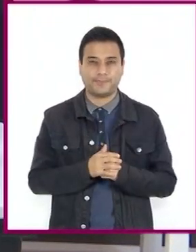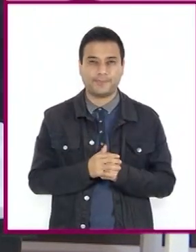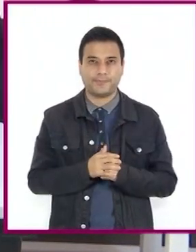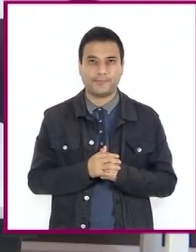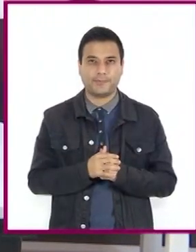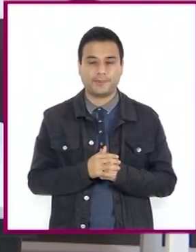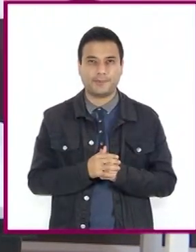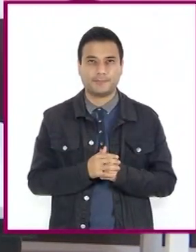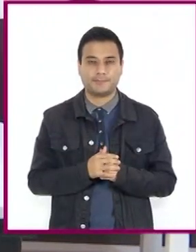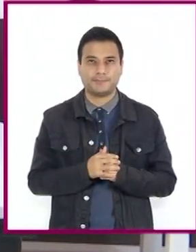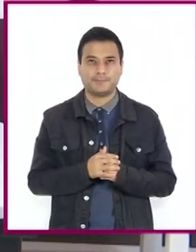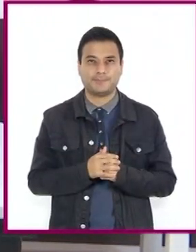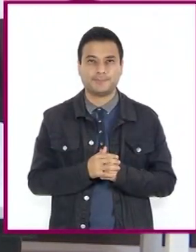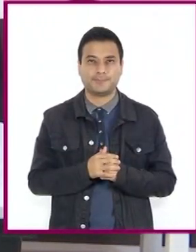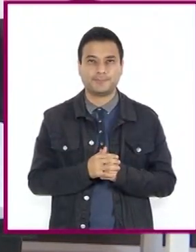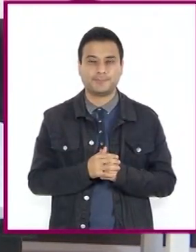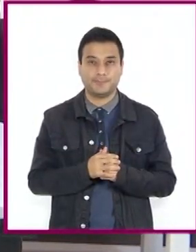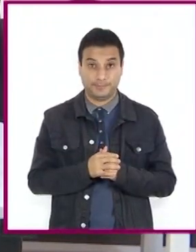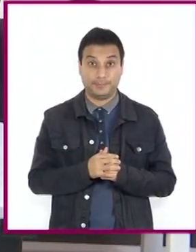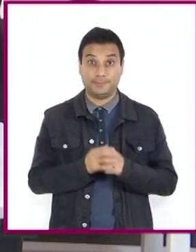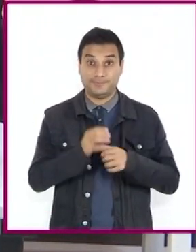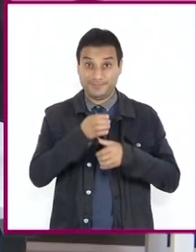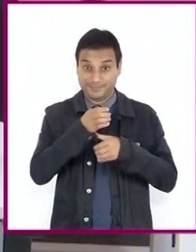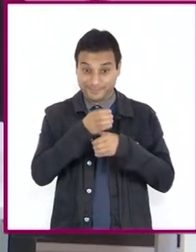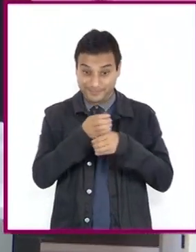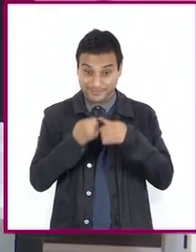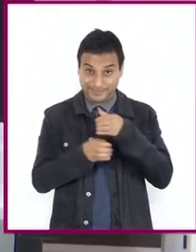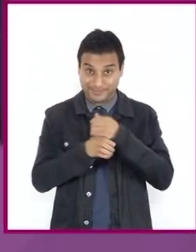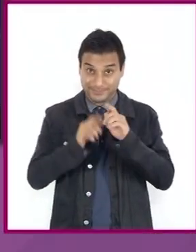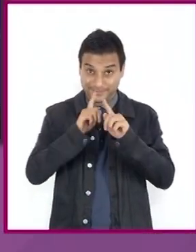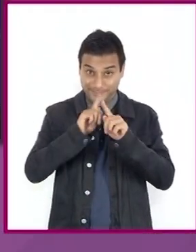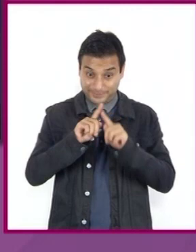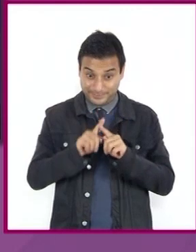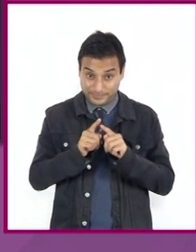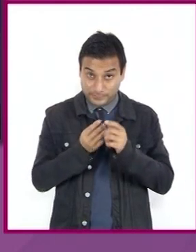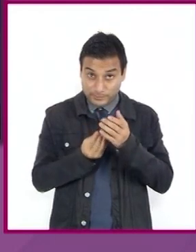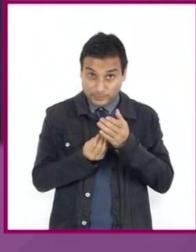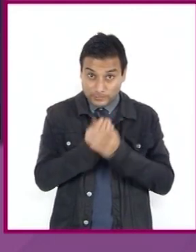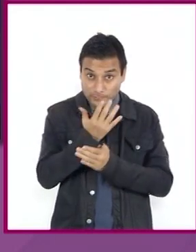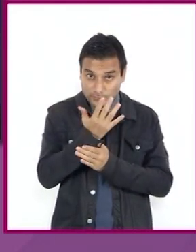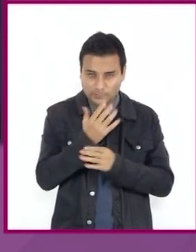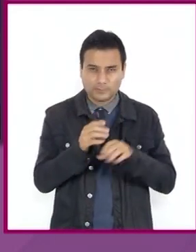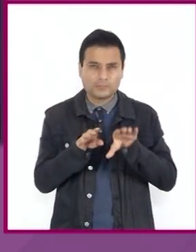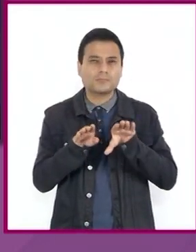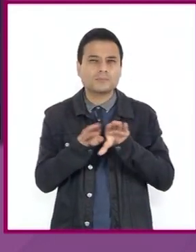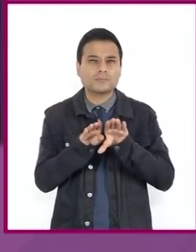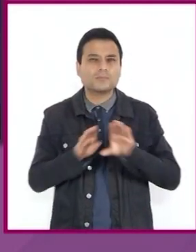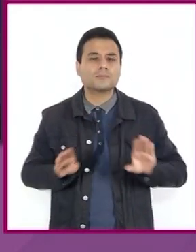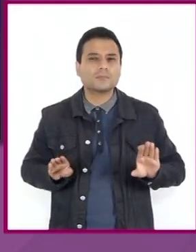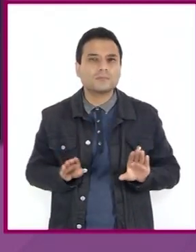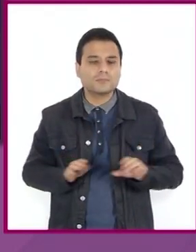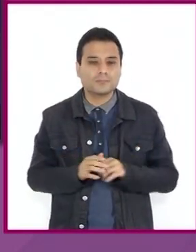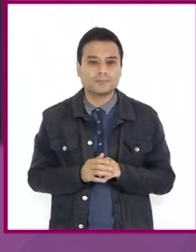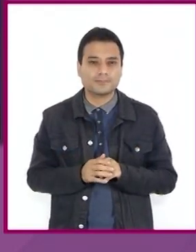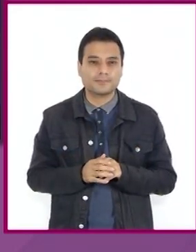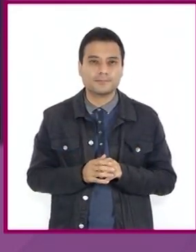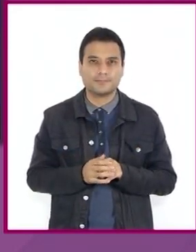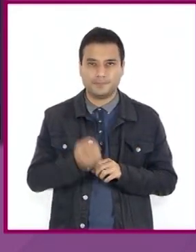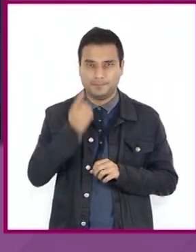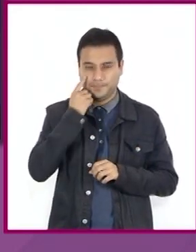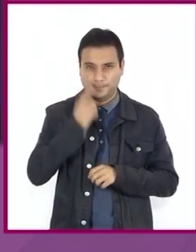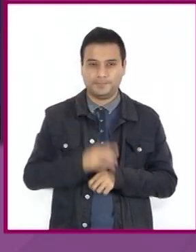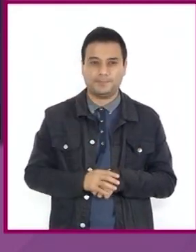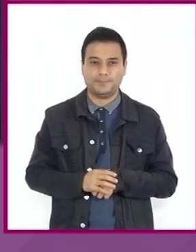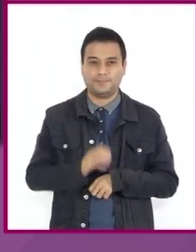Registren el estado de agregación de los productos obtenidos en la reacción. acetato de calcio,